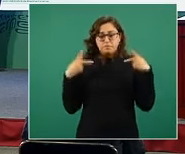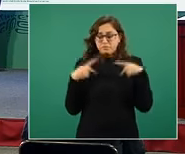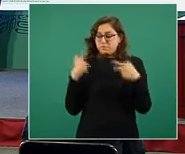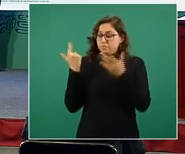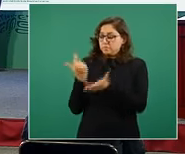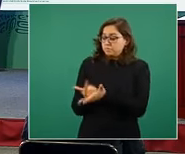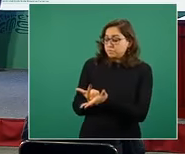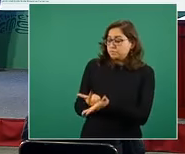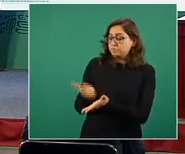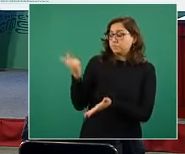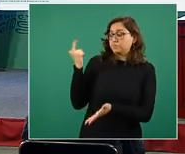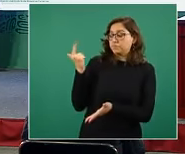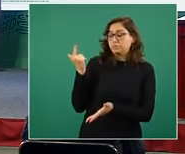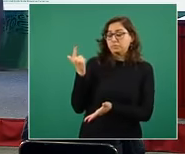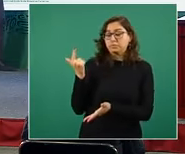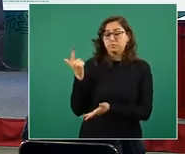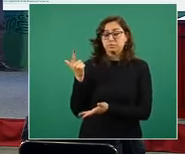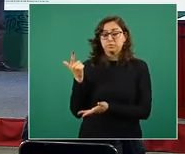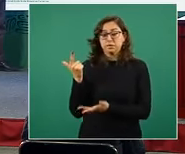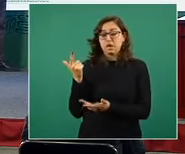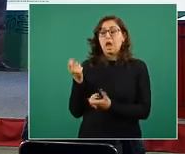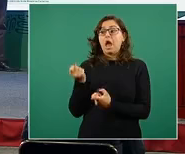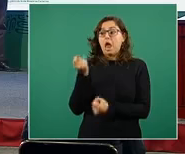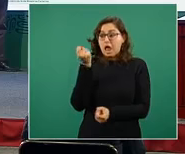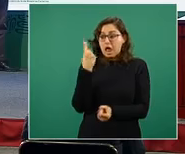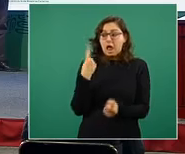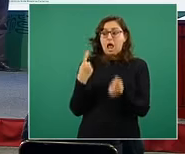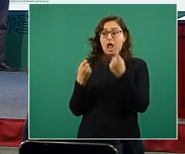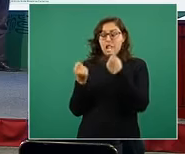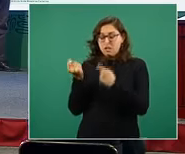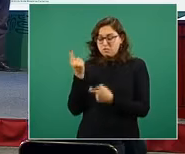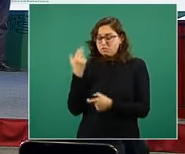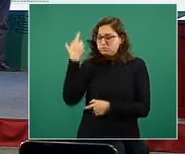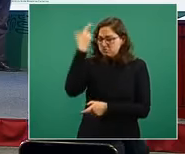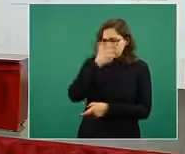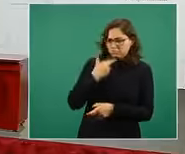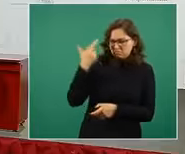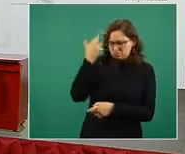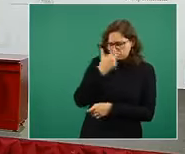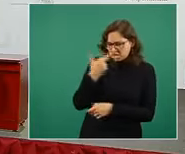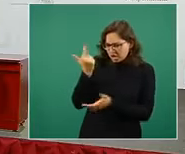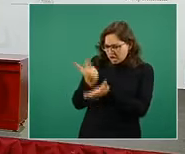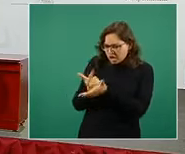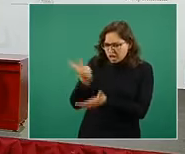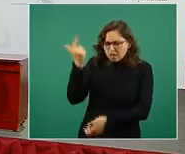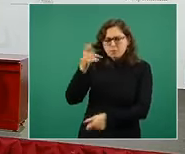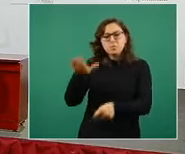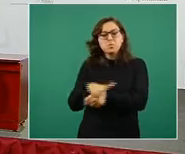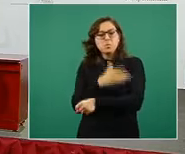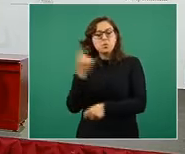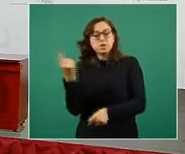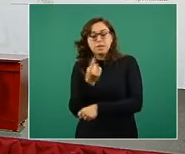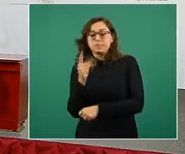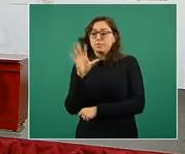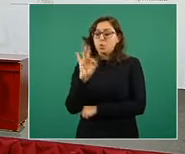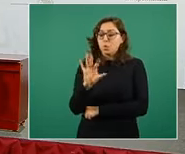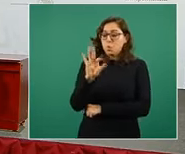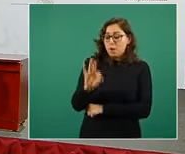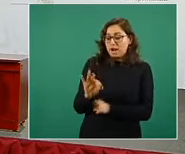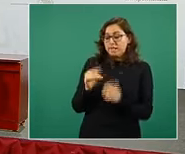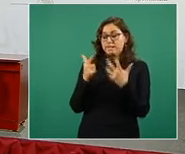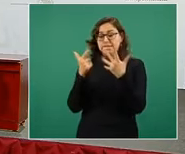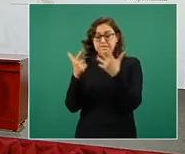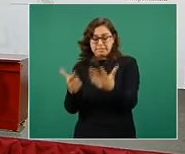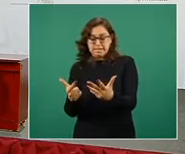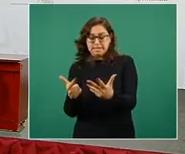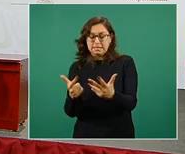clasificación de, o sea, continúa el grupo médico de dictamen y de los 47 se pasó a 36,